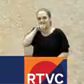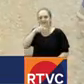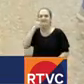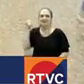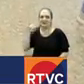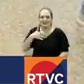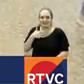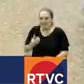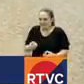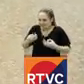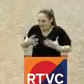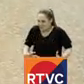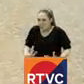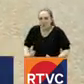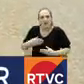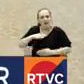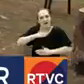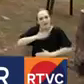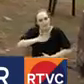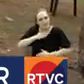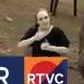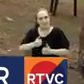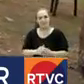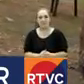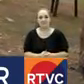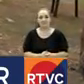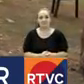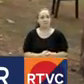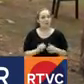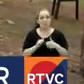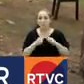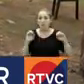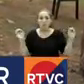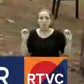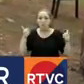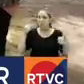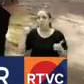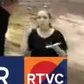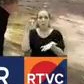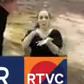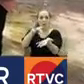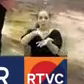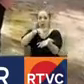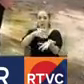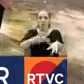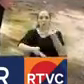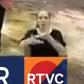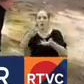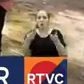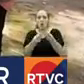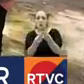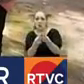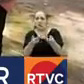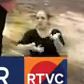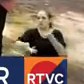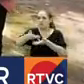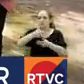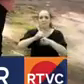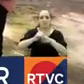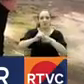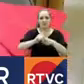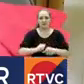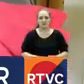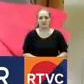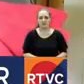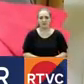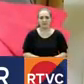da seguridad, me da tranquilidad. Sin ningún inconveniente, Lady realiza sus prácticas con sus compañeros. Eso es un apoyo, es una